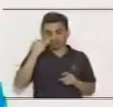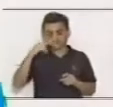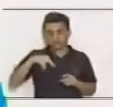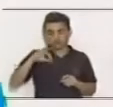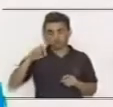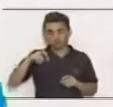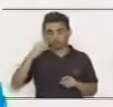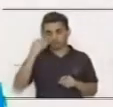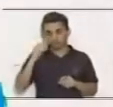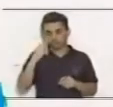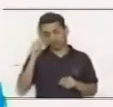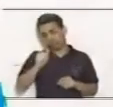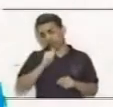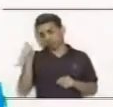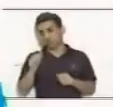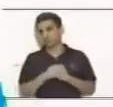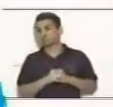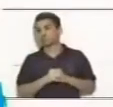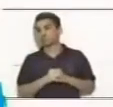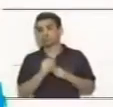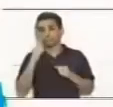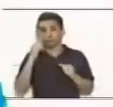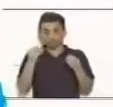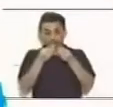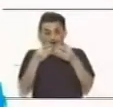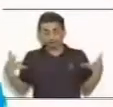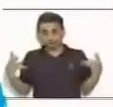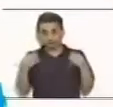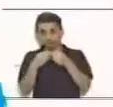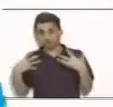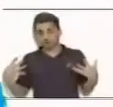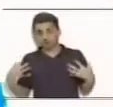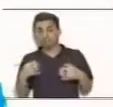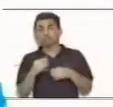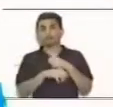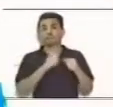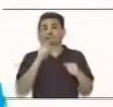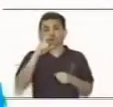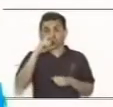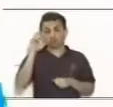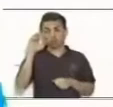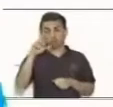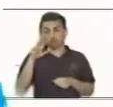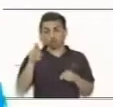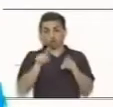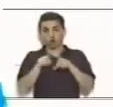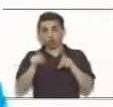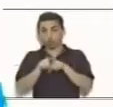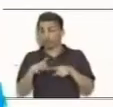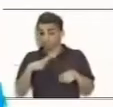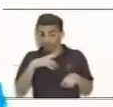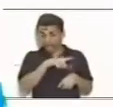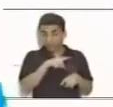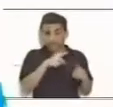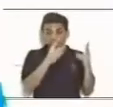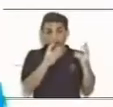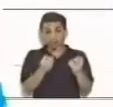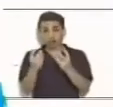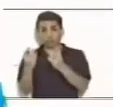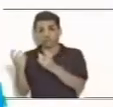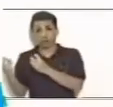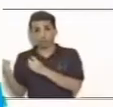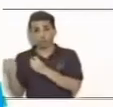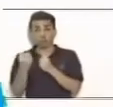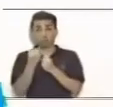caso. ¿Será que tienen factor común? Es decir, ¿será que tienen algo repetido? ¿Un